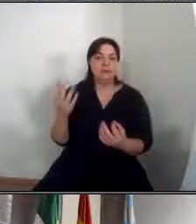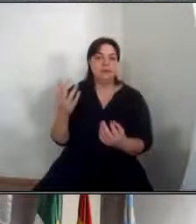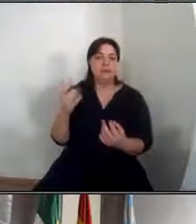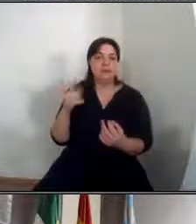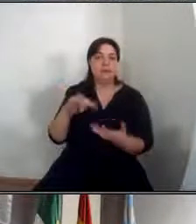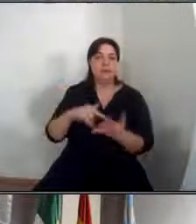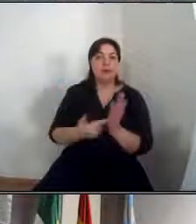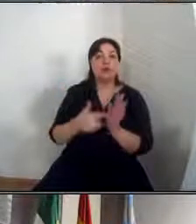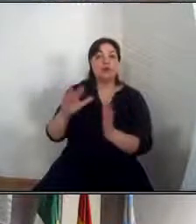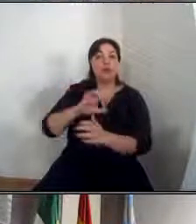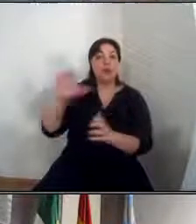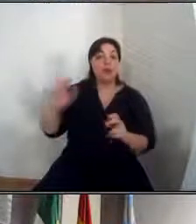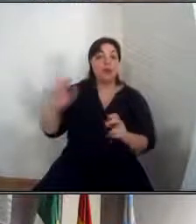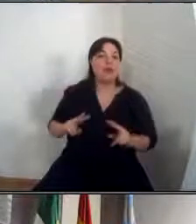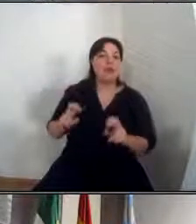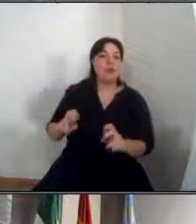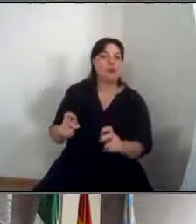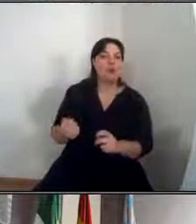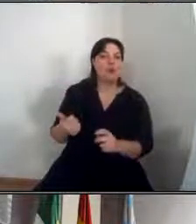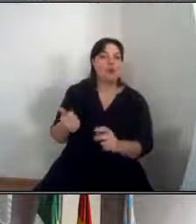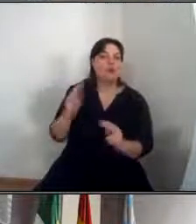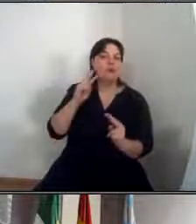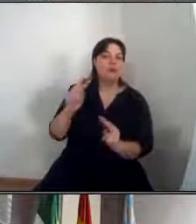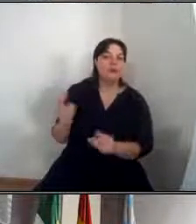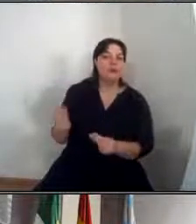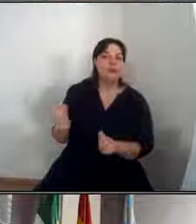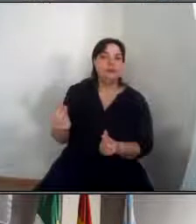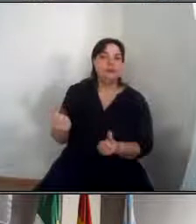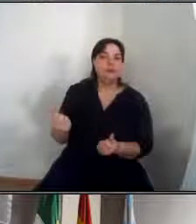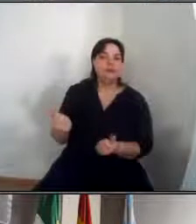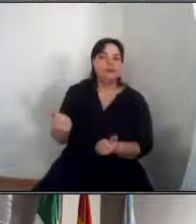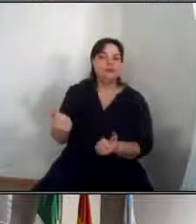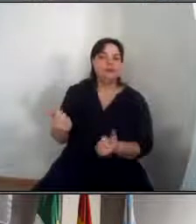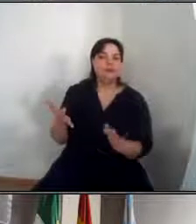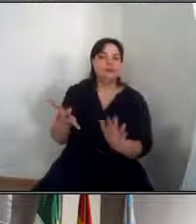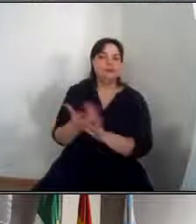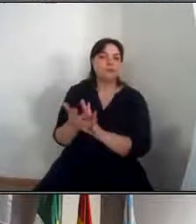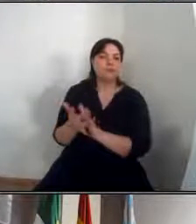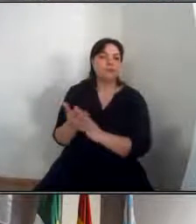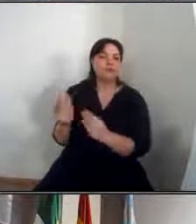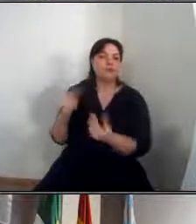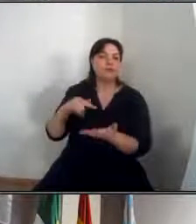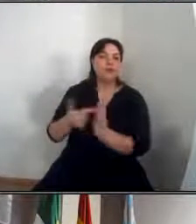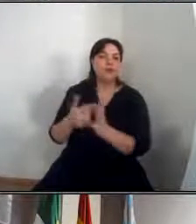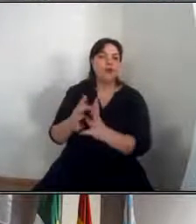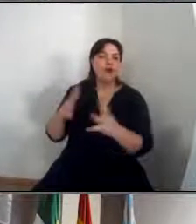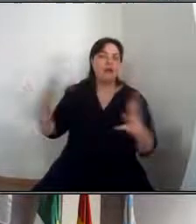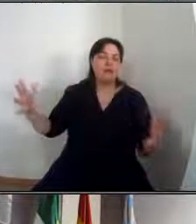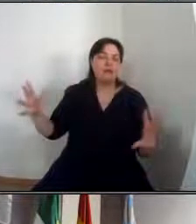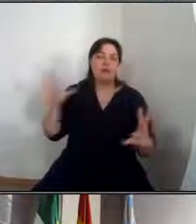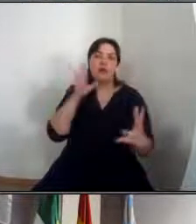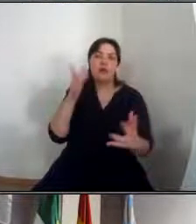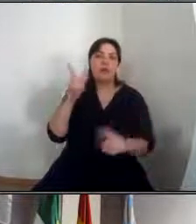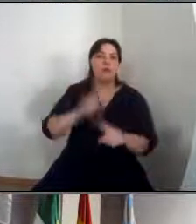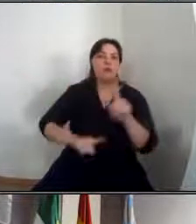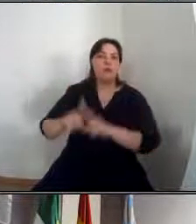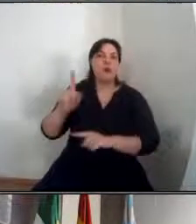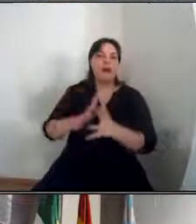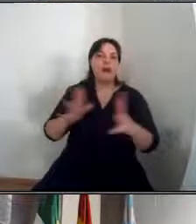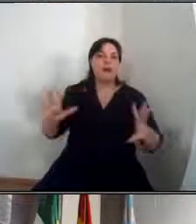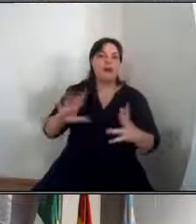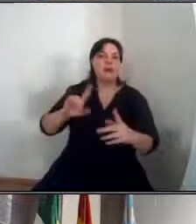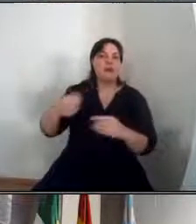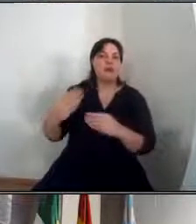proyectos europeos los veíamos como esos grandes proyectos que venían a solventar grandes problemas